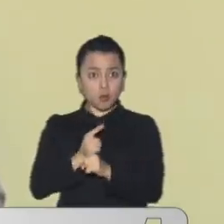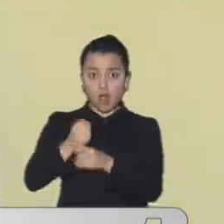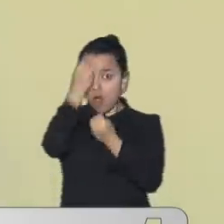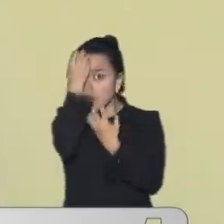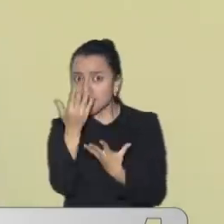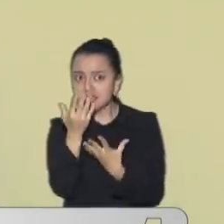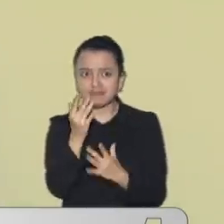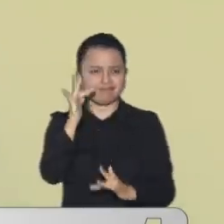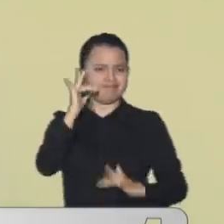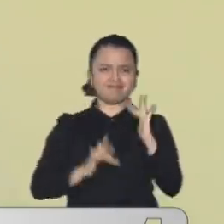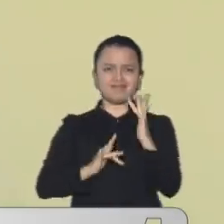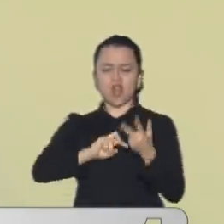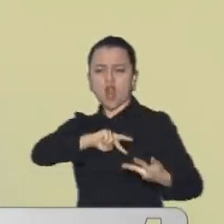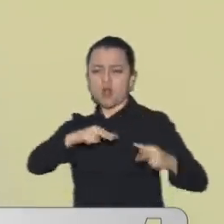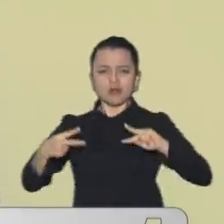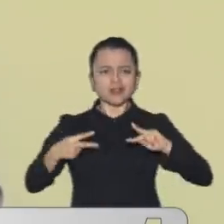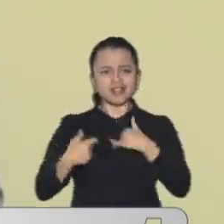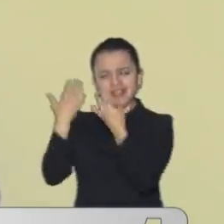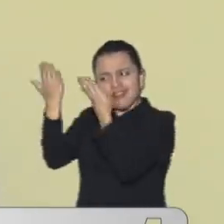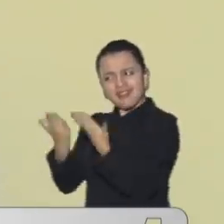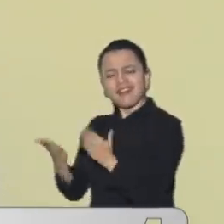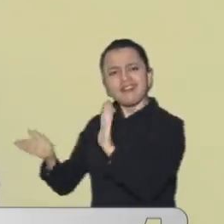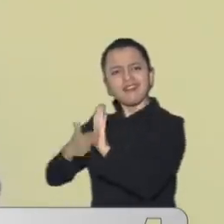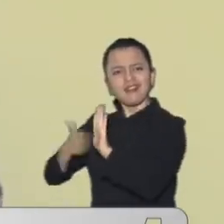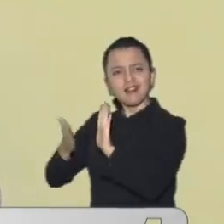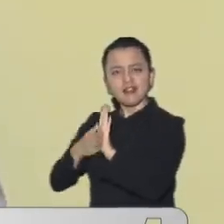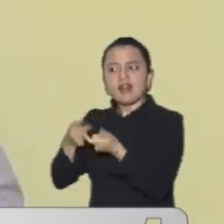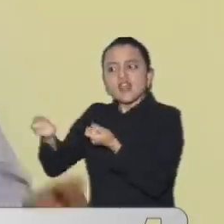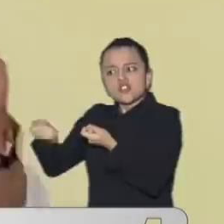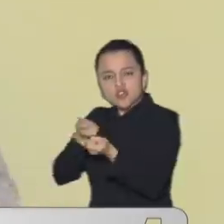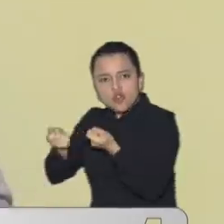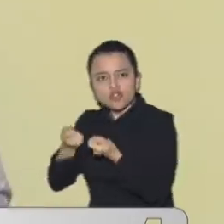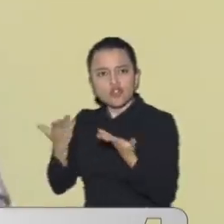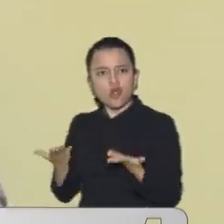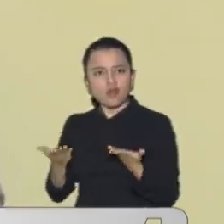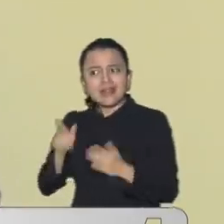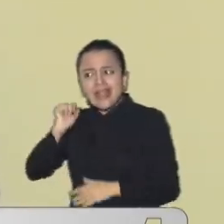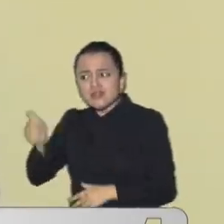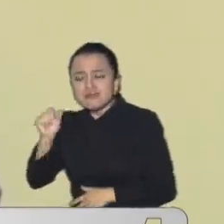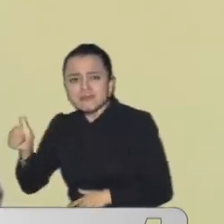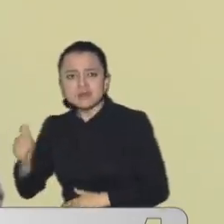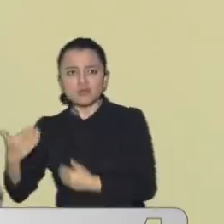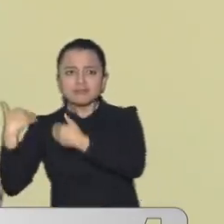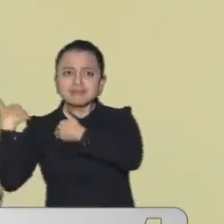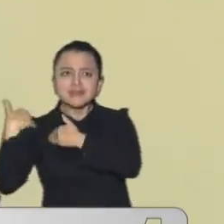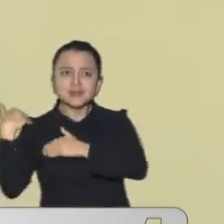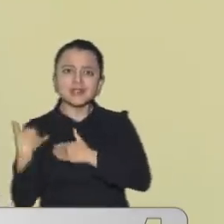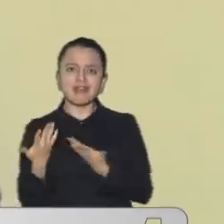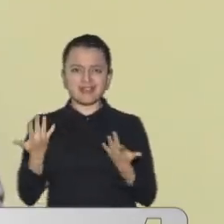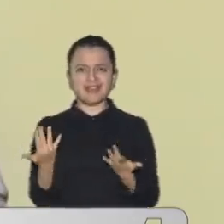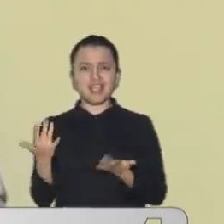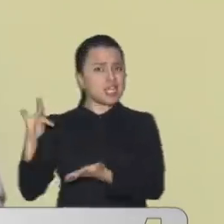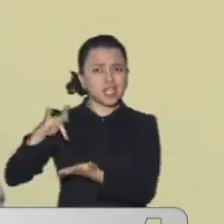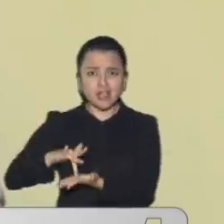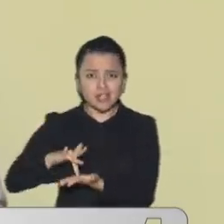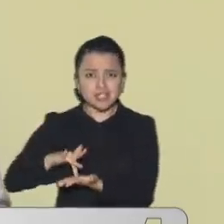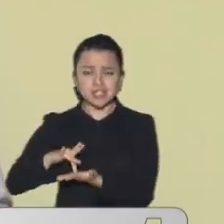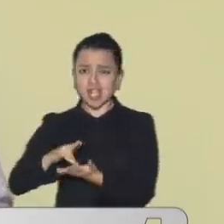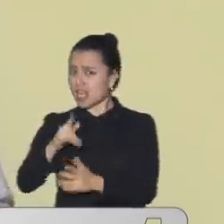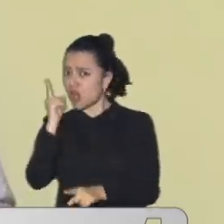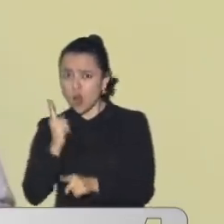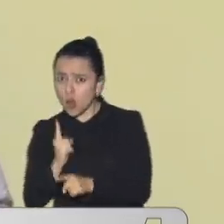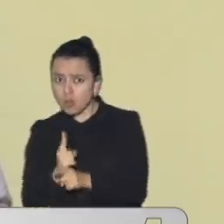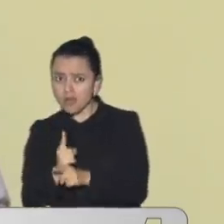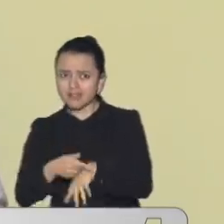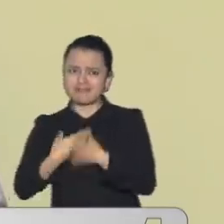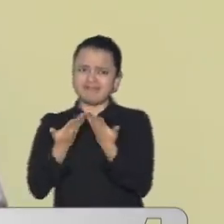quienes son los encargados no solo de tomar las medidas, sino de controlarlas, sean estos mismos funcionarios quienes incumplan y violen las